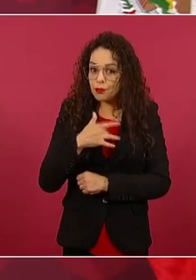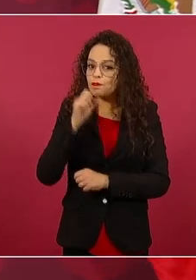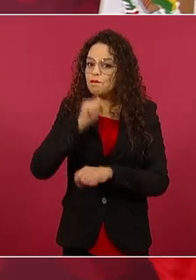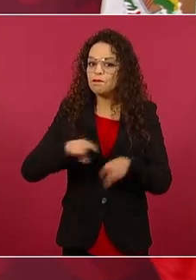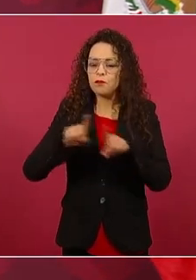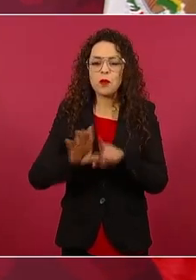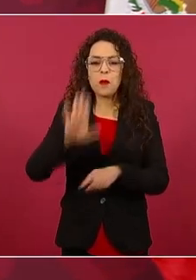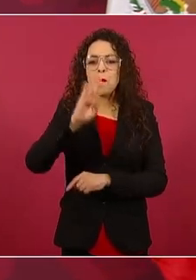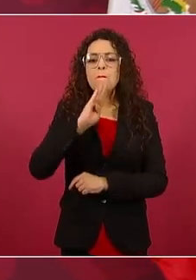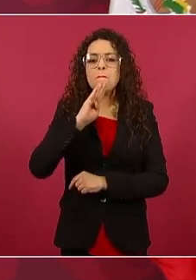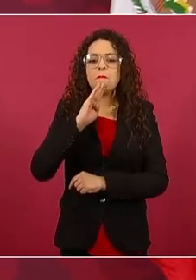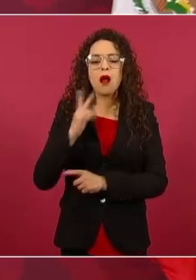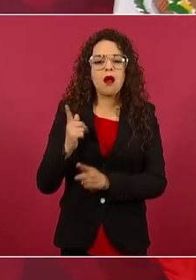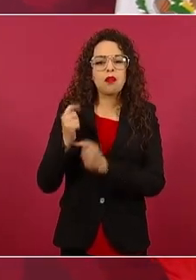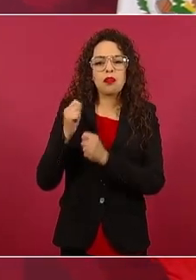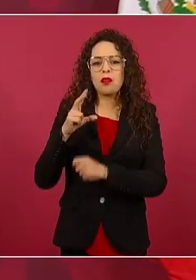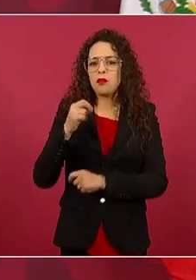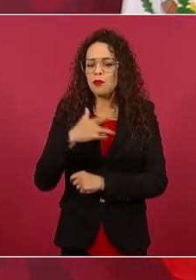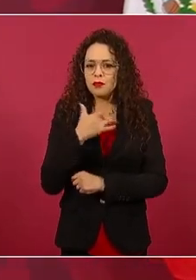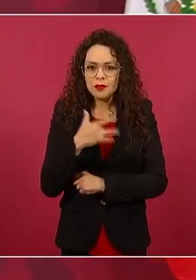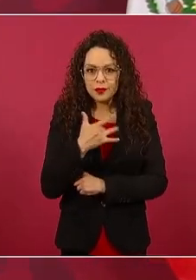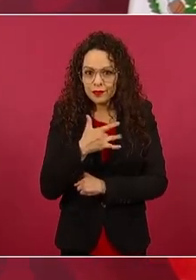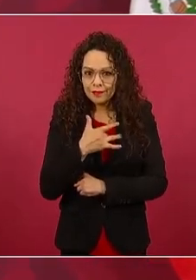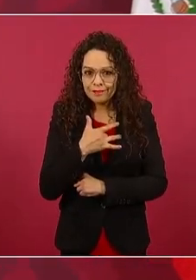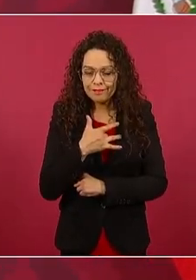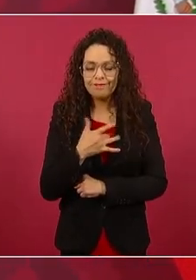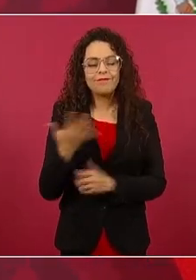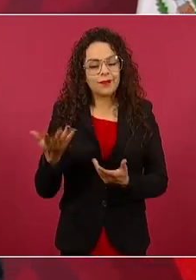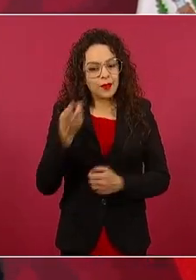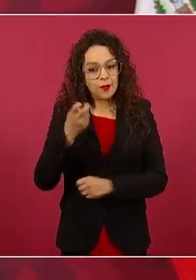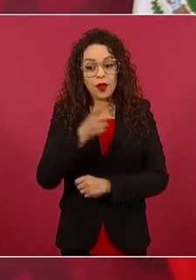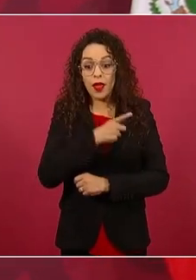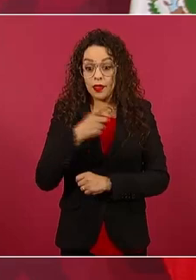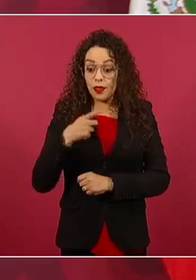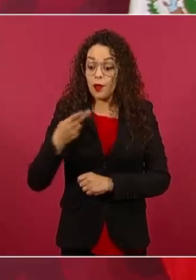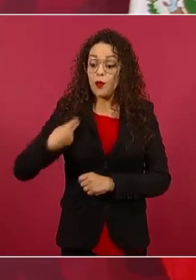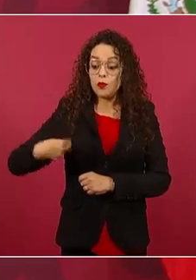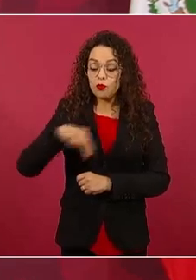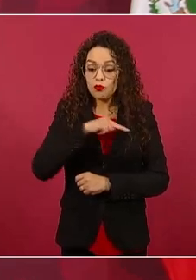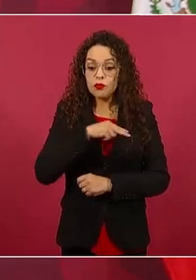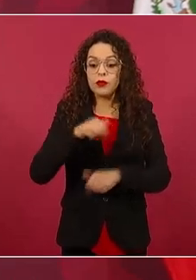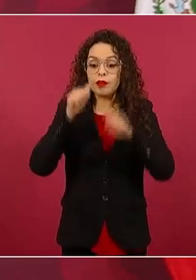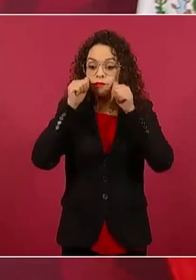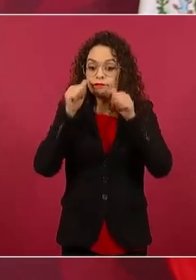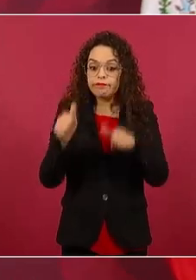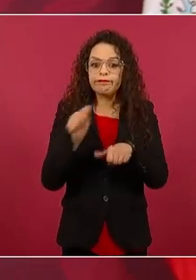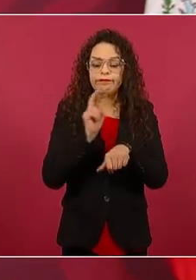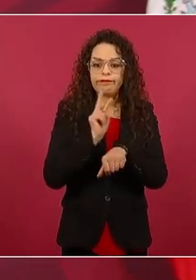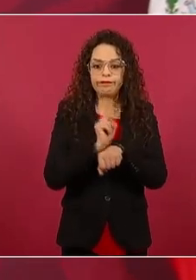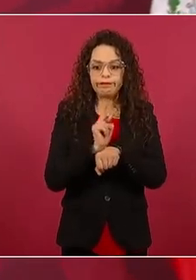Entonces vamos a estar aquí pendientes y cuando alguien